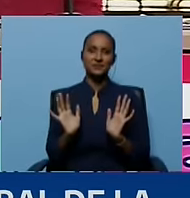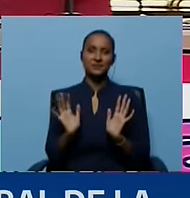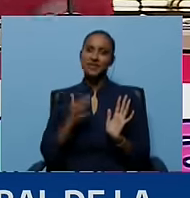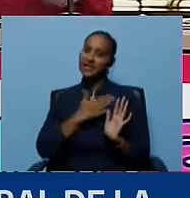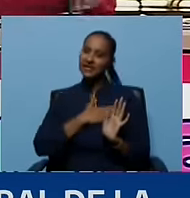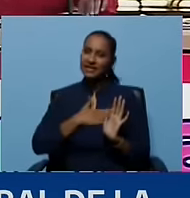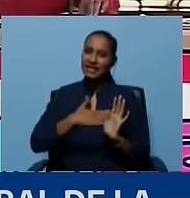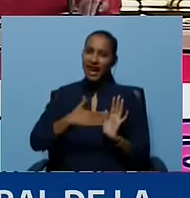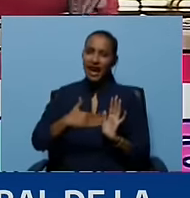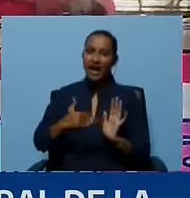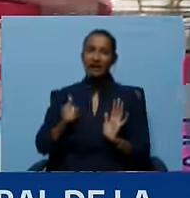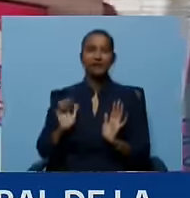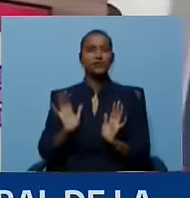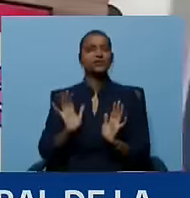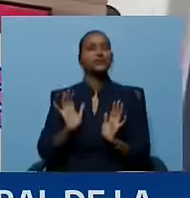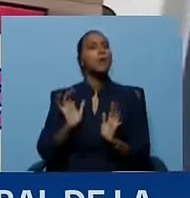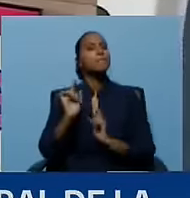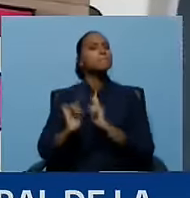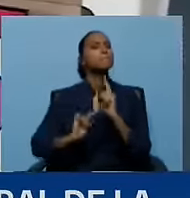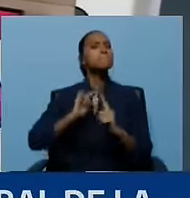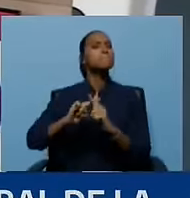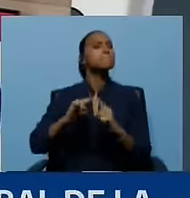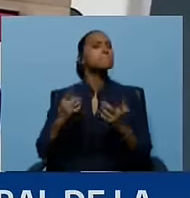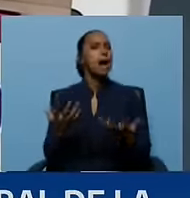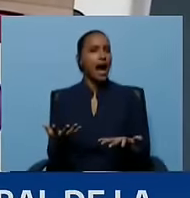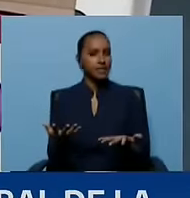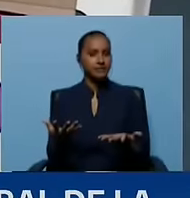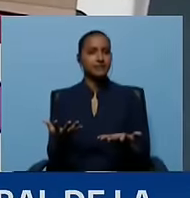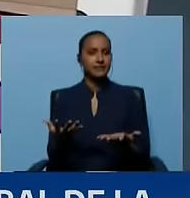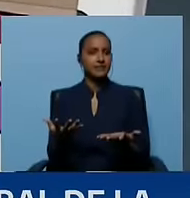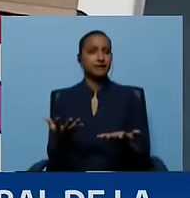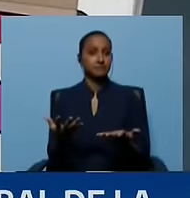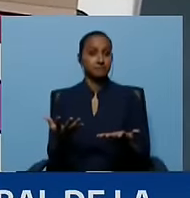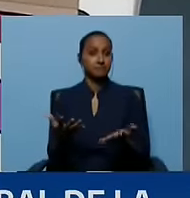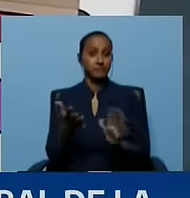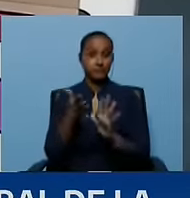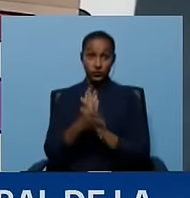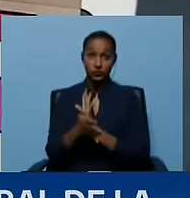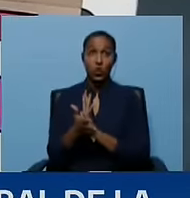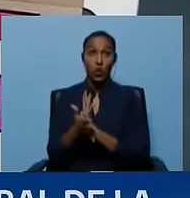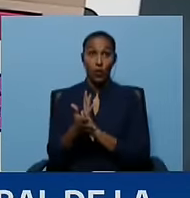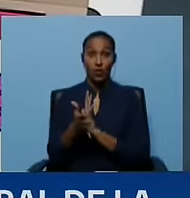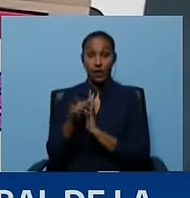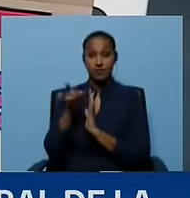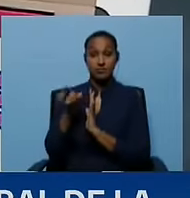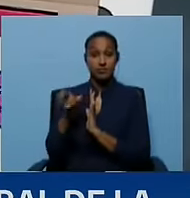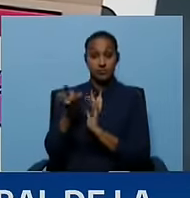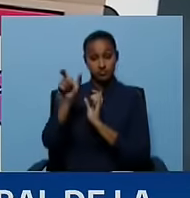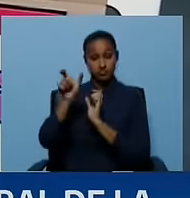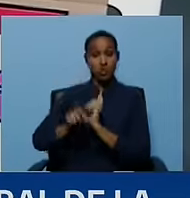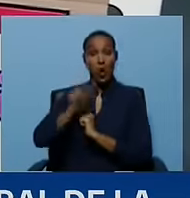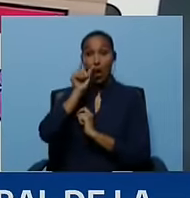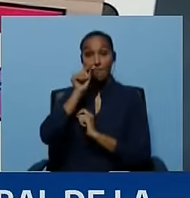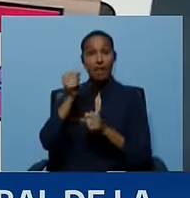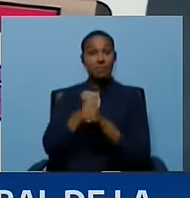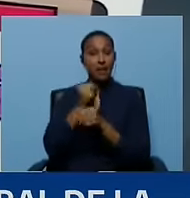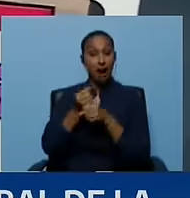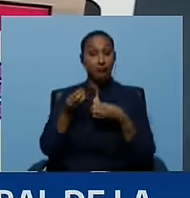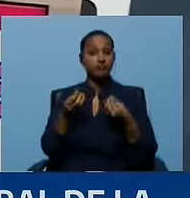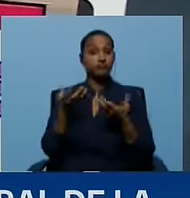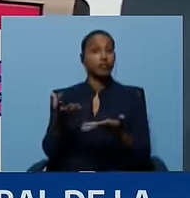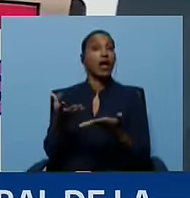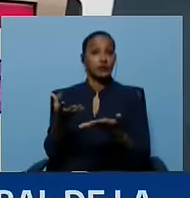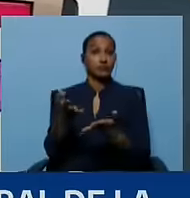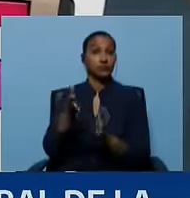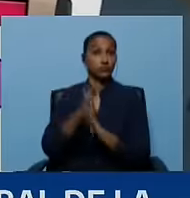quiero sumarle a su trabajo, a sus responsabilidades, lo que venía